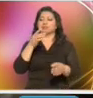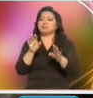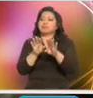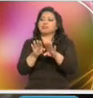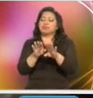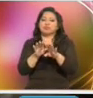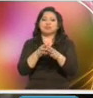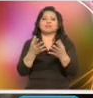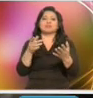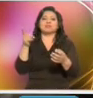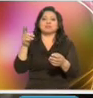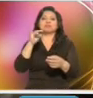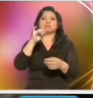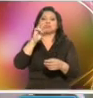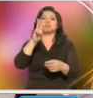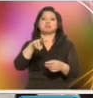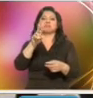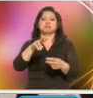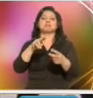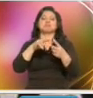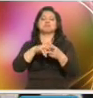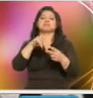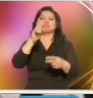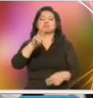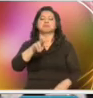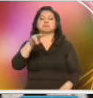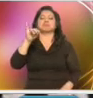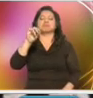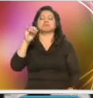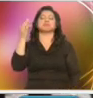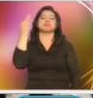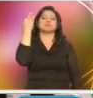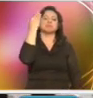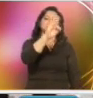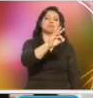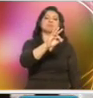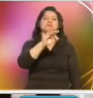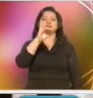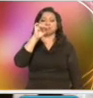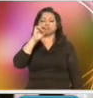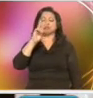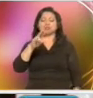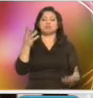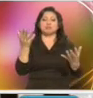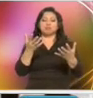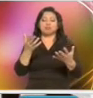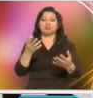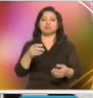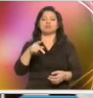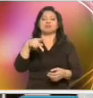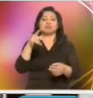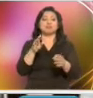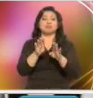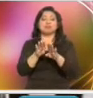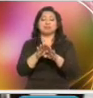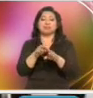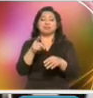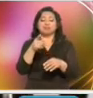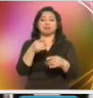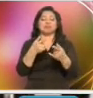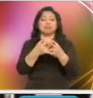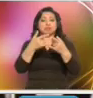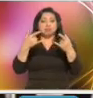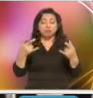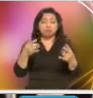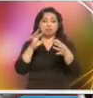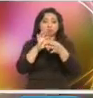legitimar el golpe? Sí. Pues necesitaban las renuncias de Madero y Pino Suárez. Entonces, lo que sucede, lo que voy a contar a